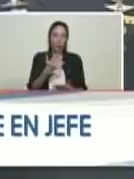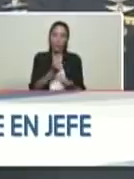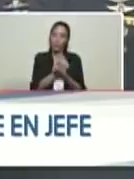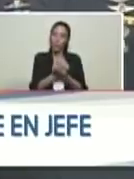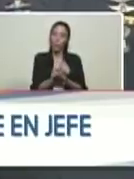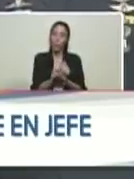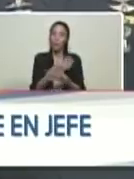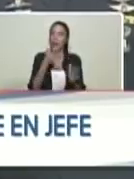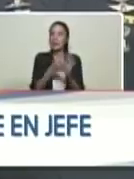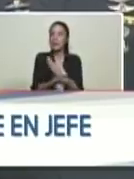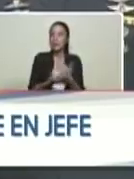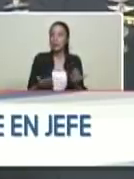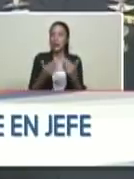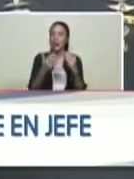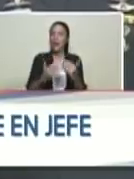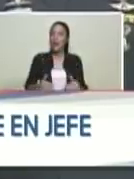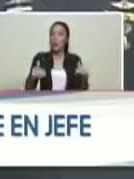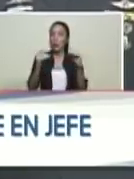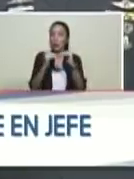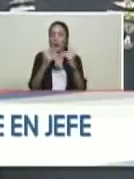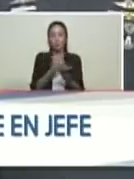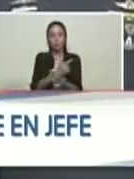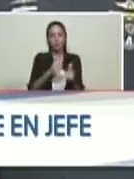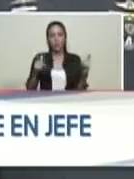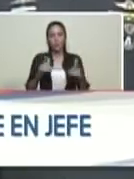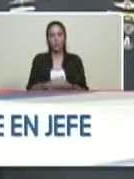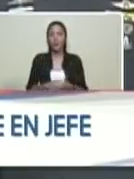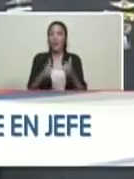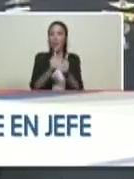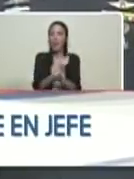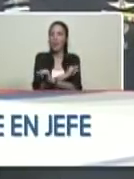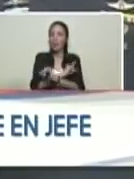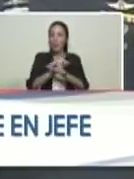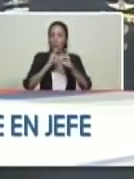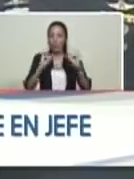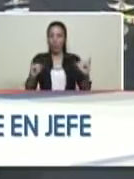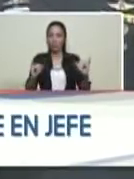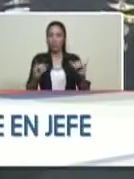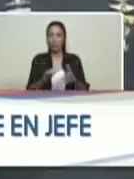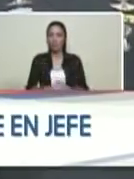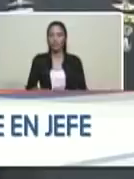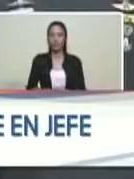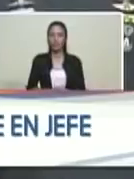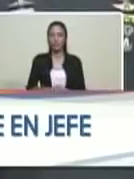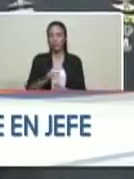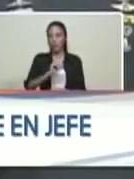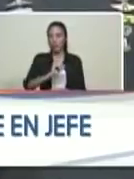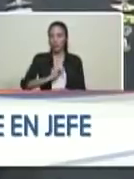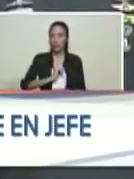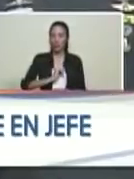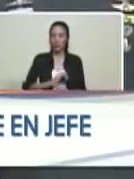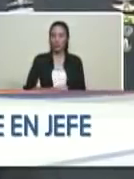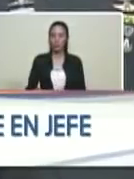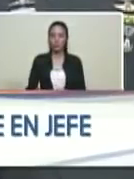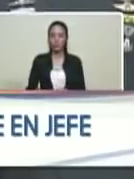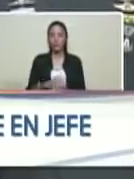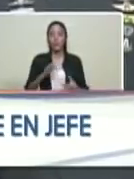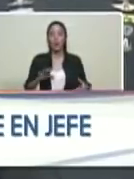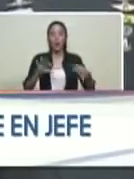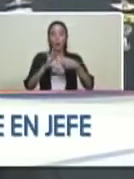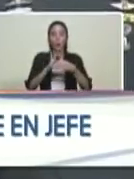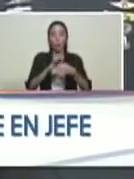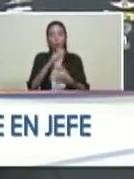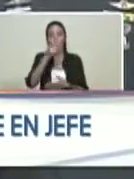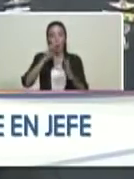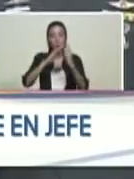libres la unión cívico-militar para ser independientes y soberanos la unión cívico-militar para